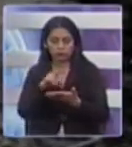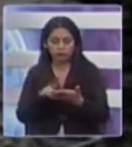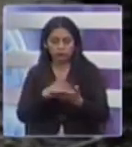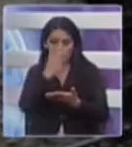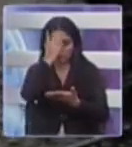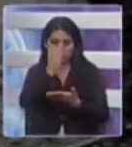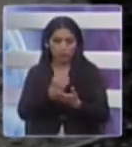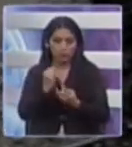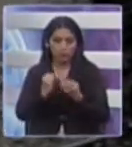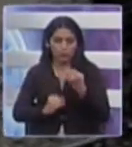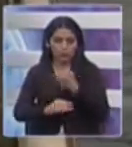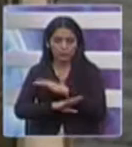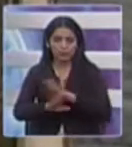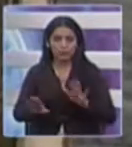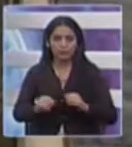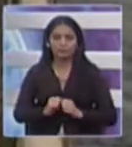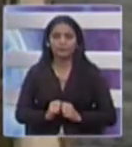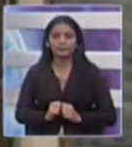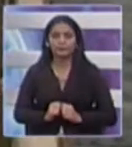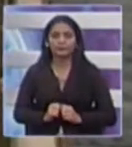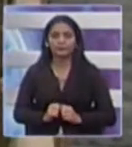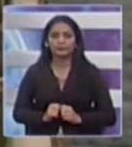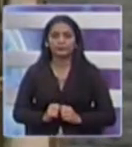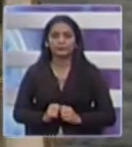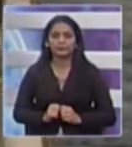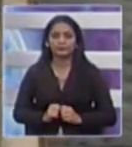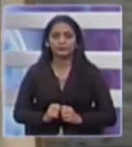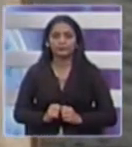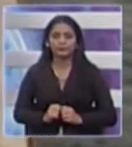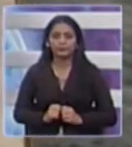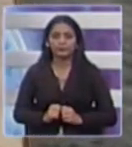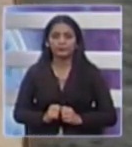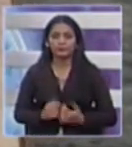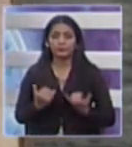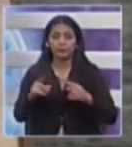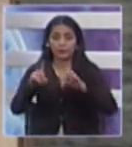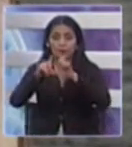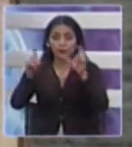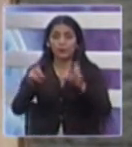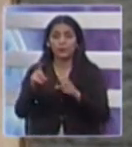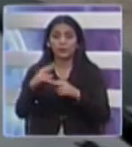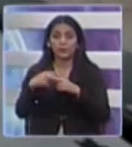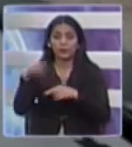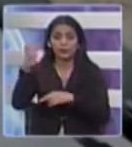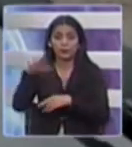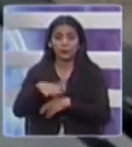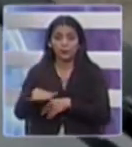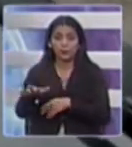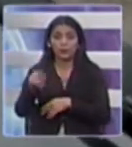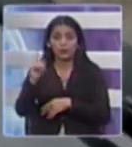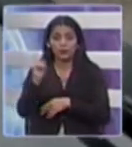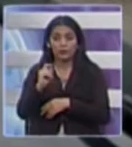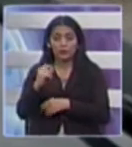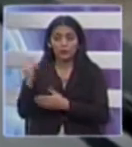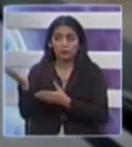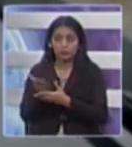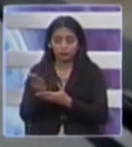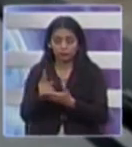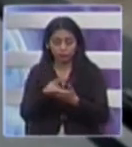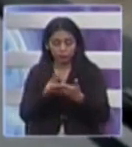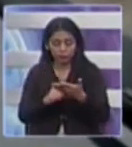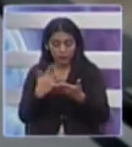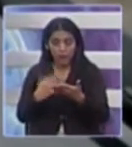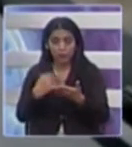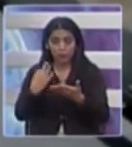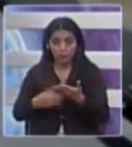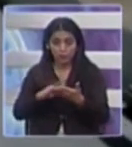La decisión de terminar o no unilateralmente el contrato con el consorcio Cuatro Ríos debe enmarcarse en aspectos legales. Sin embargo, para cualquier alternativa,